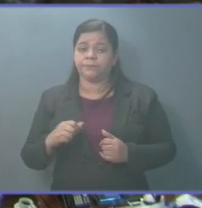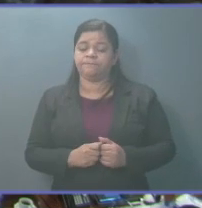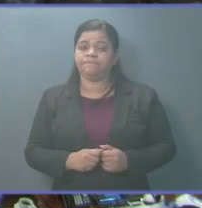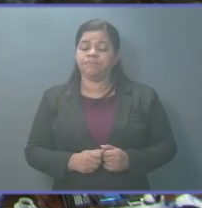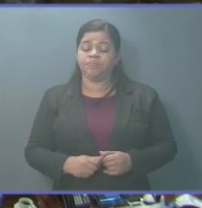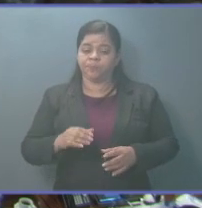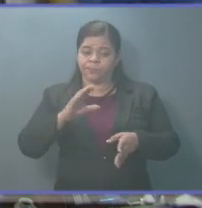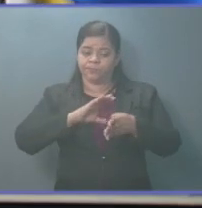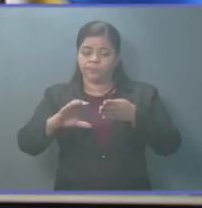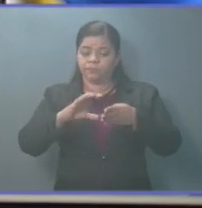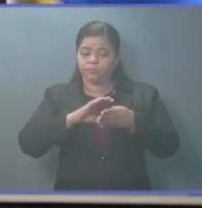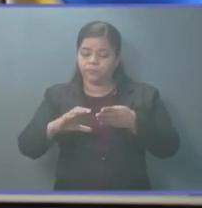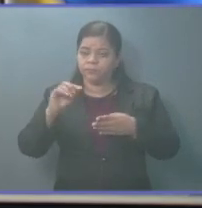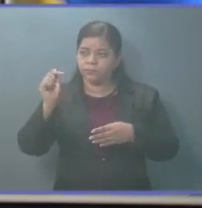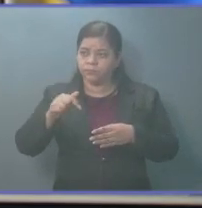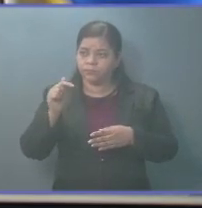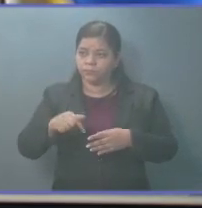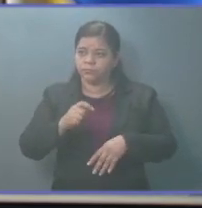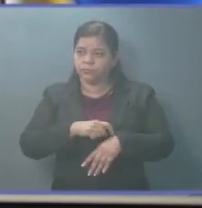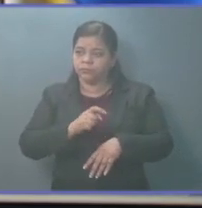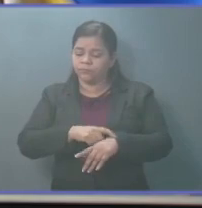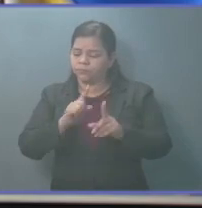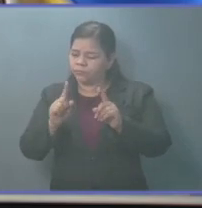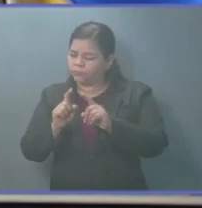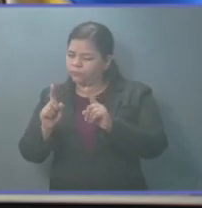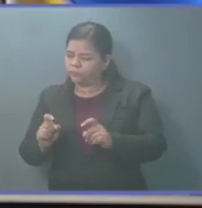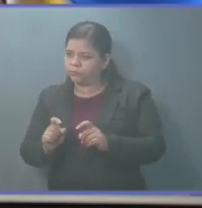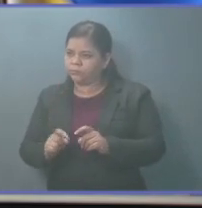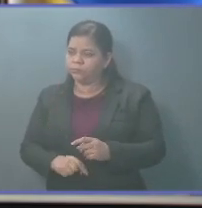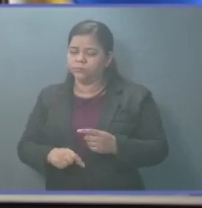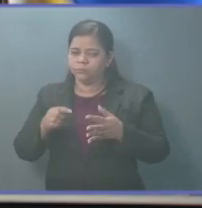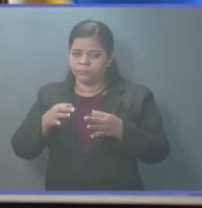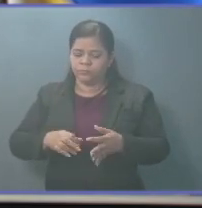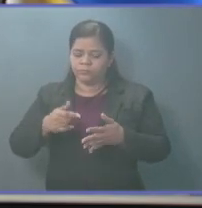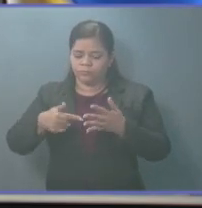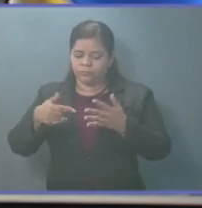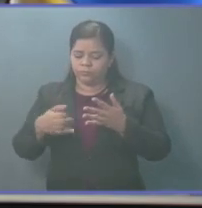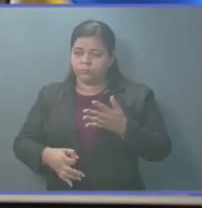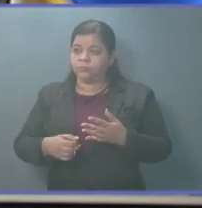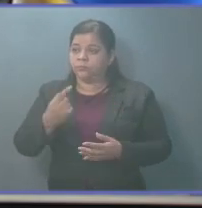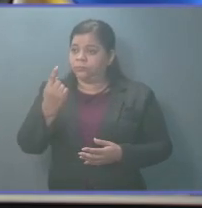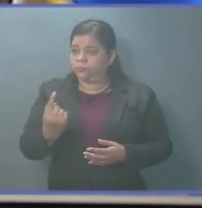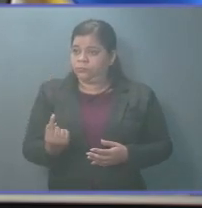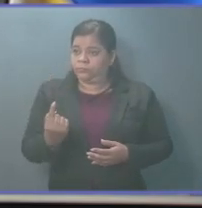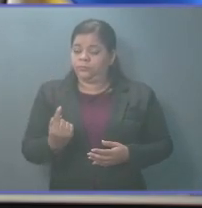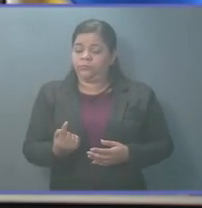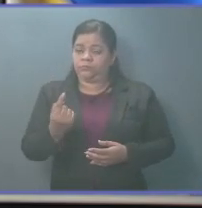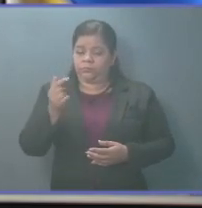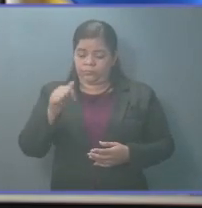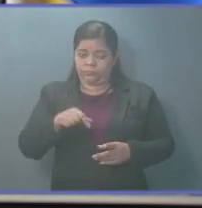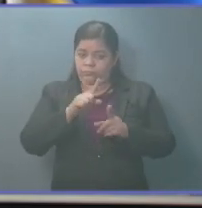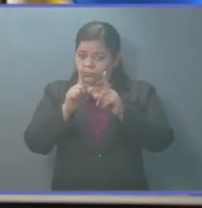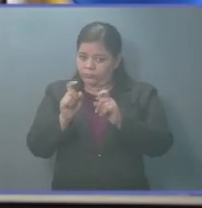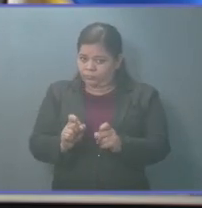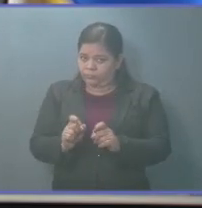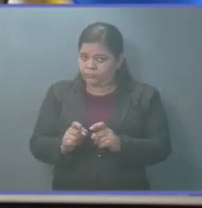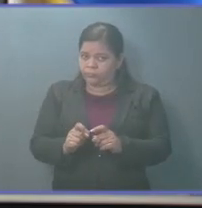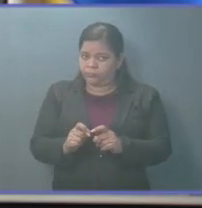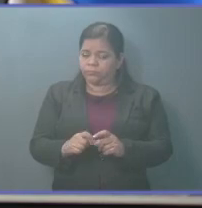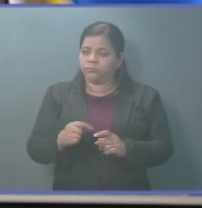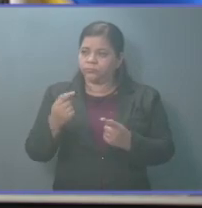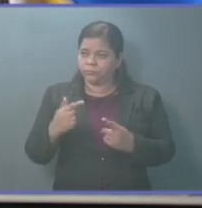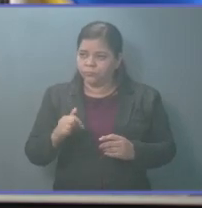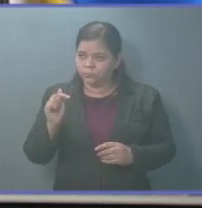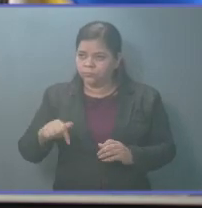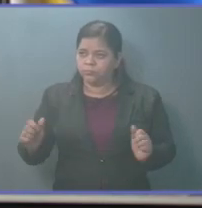el contexto de esta interpelación que legalmente la persona interpelada, en este caso el funcionario que